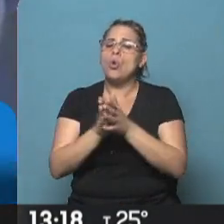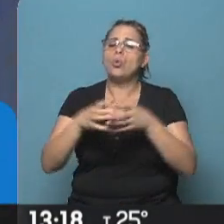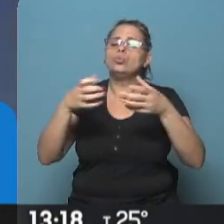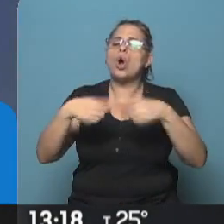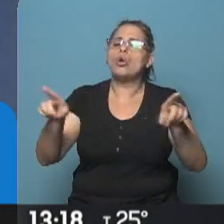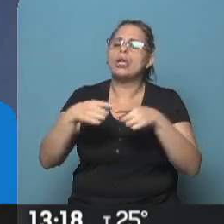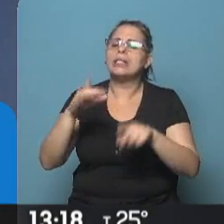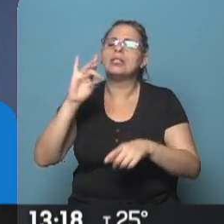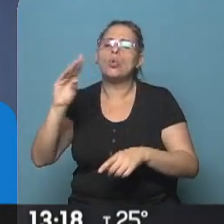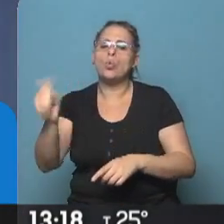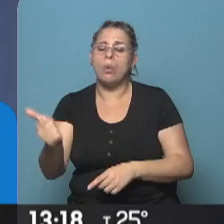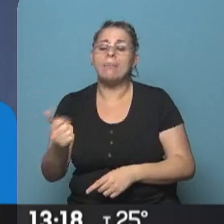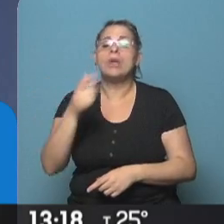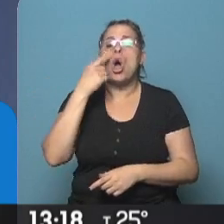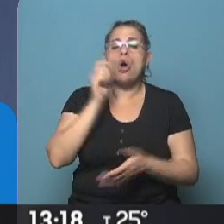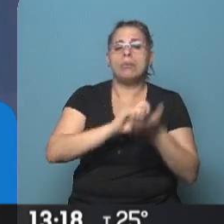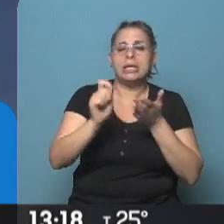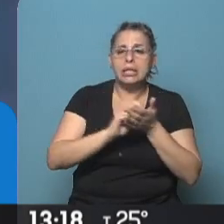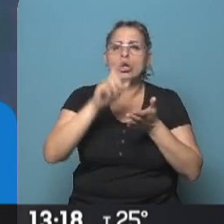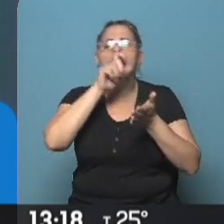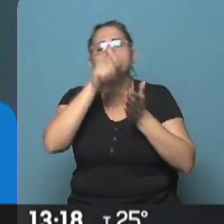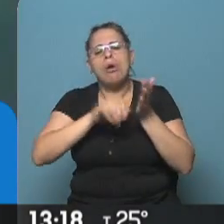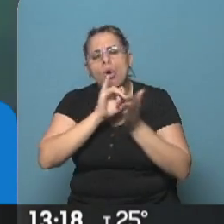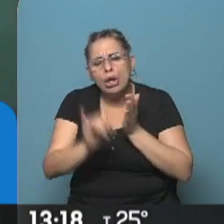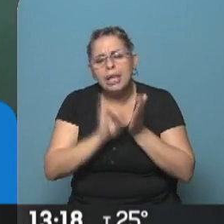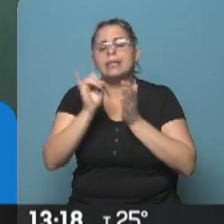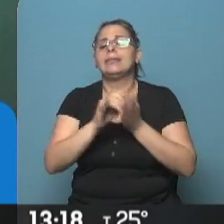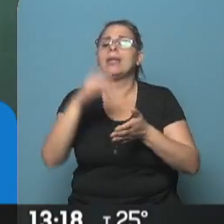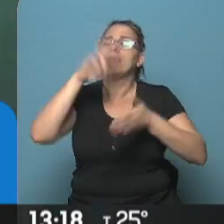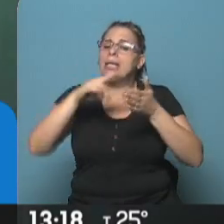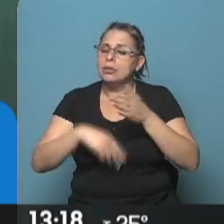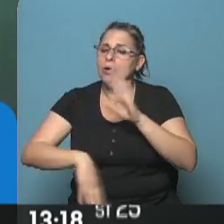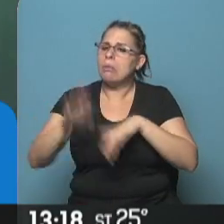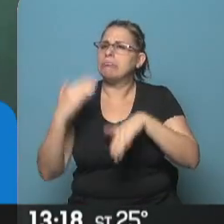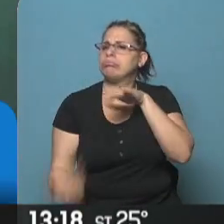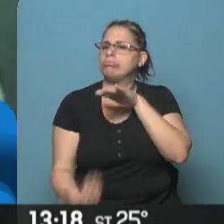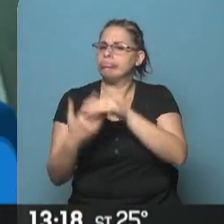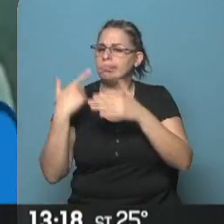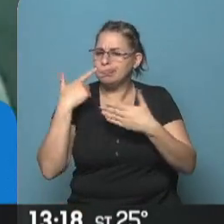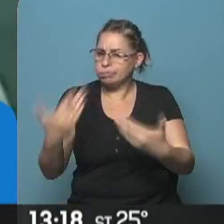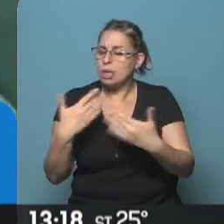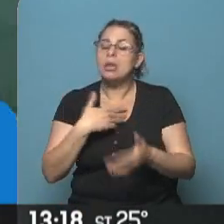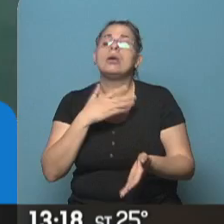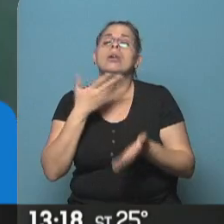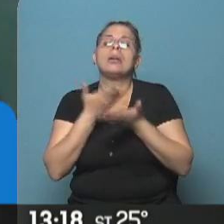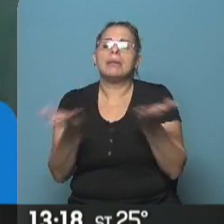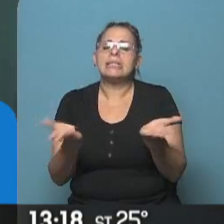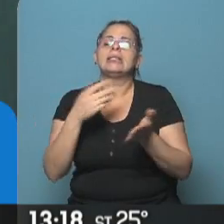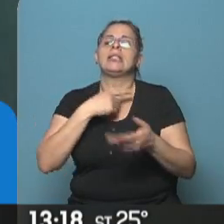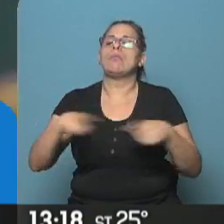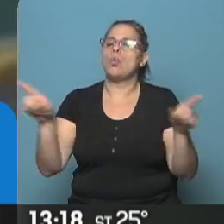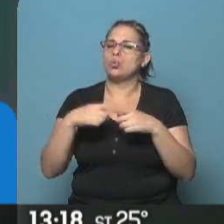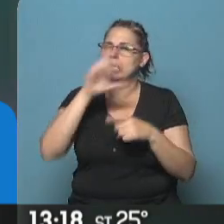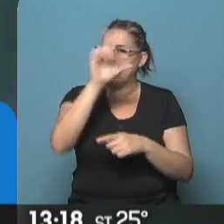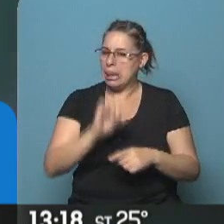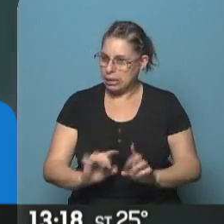UBA. Escritor, poeta, pintor, uno de los máximos representantes de la música del litoral y con una de las trayectorias más extensas